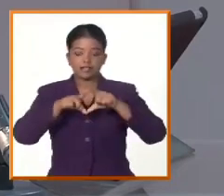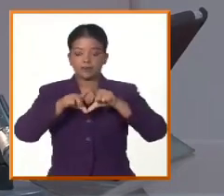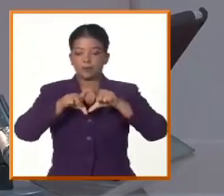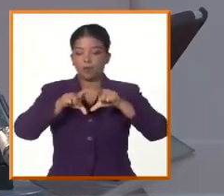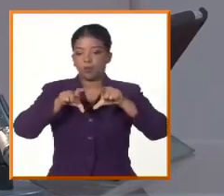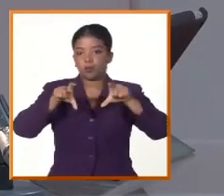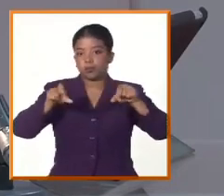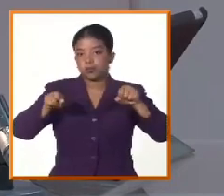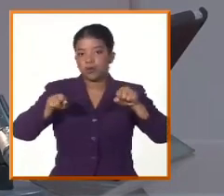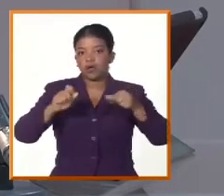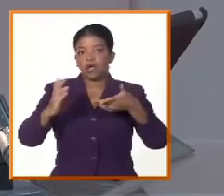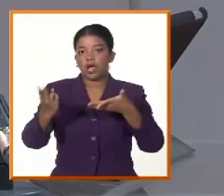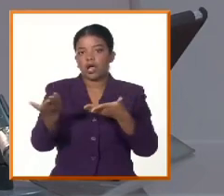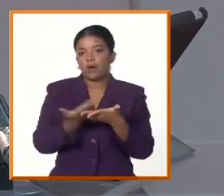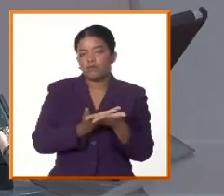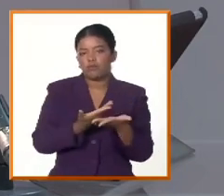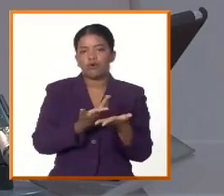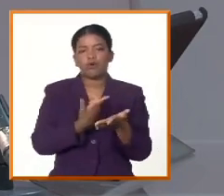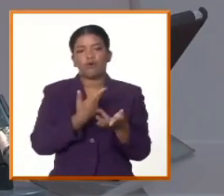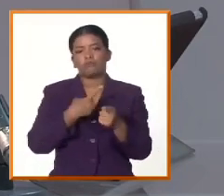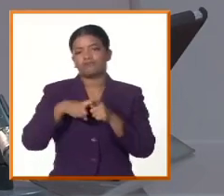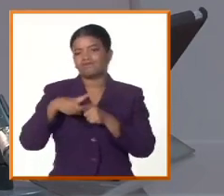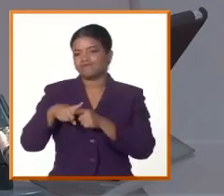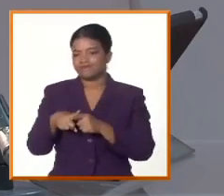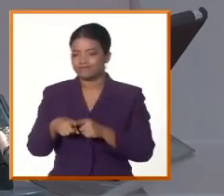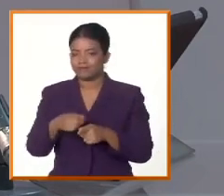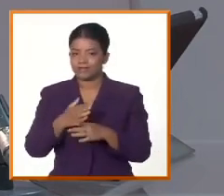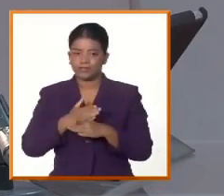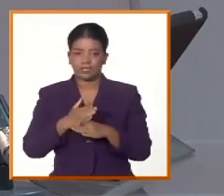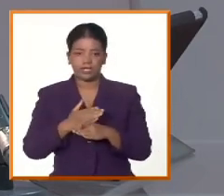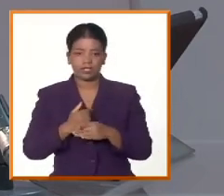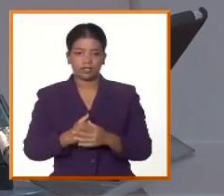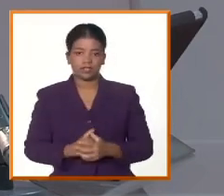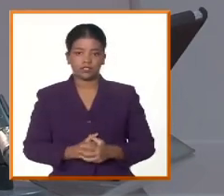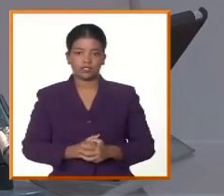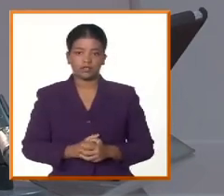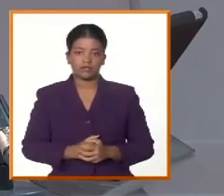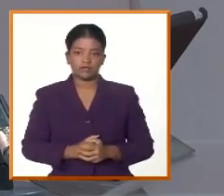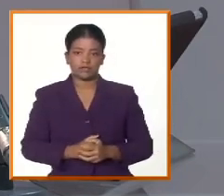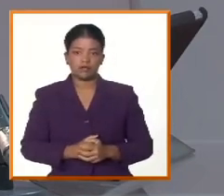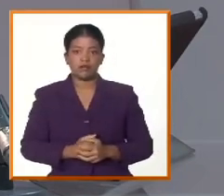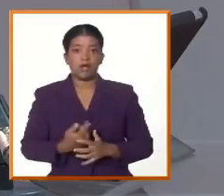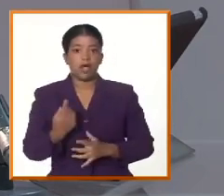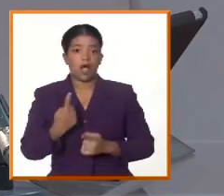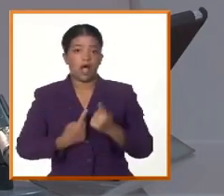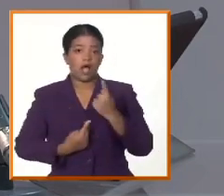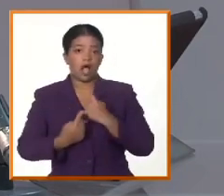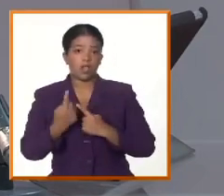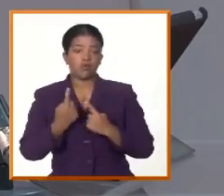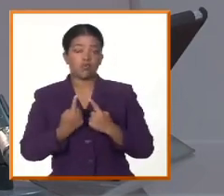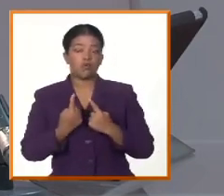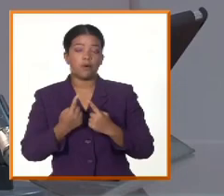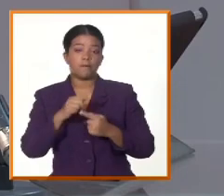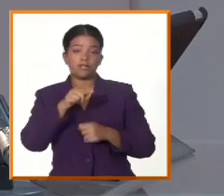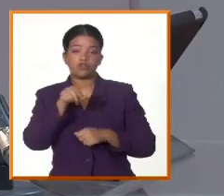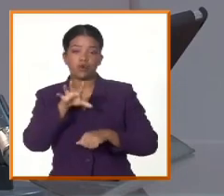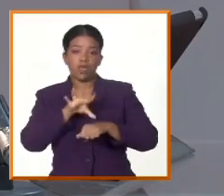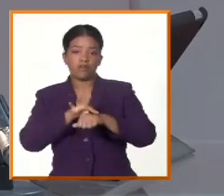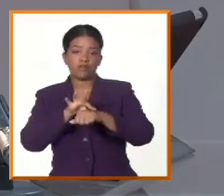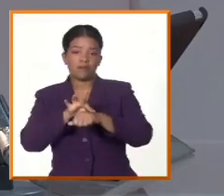determinados productos inclusive productos que tienen un destino para determinadas enfermedades anémicas